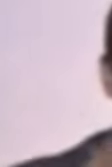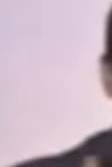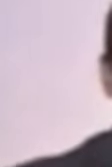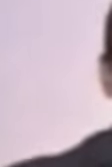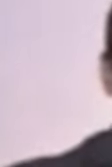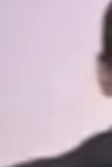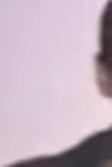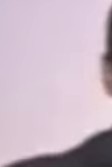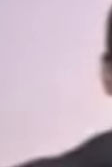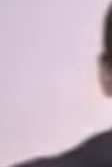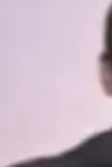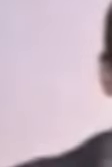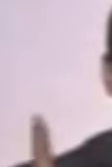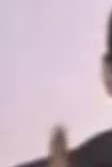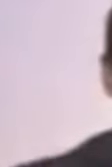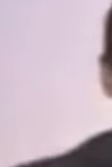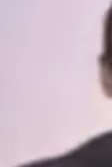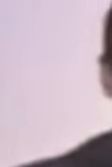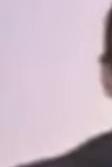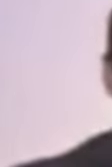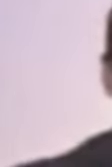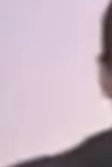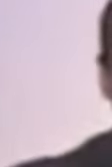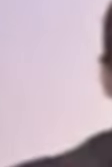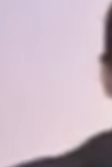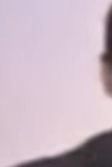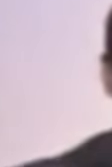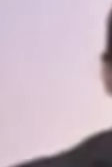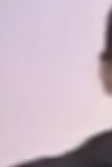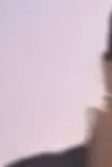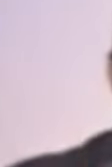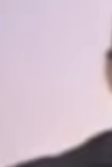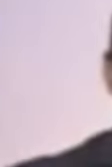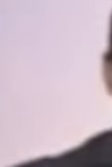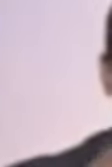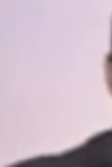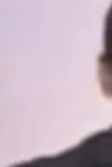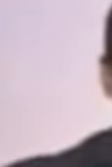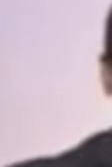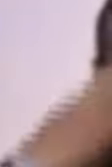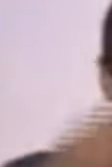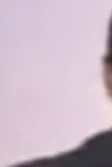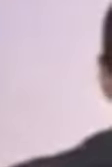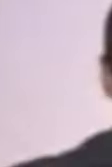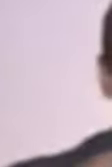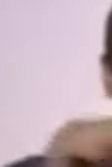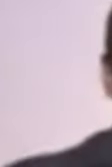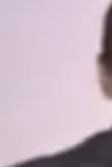paz, justicia y libertad. Paz para no caer en tribulaciones, justicia para creer que esta